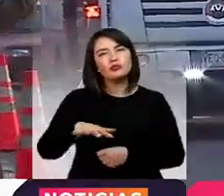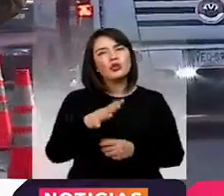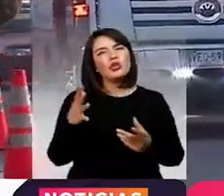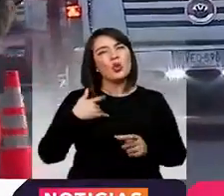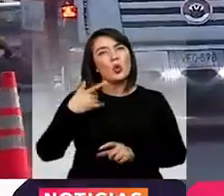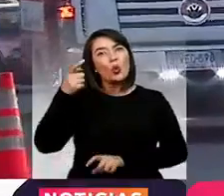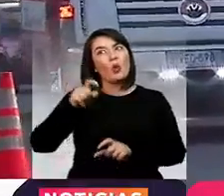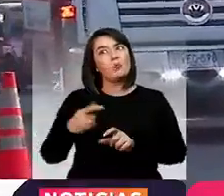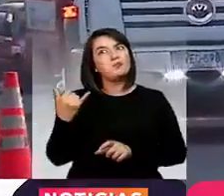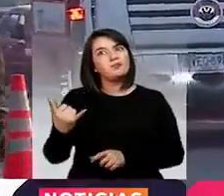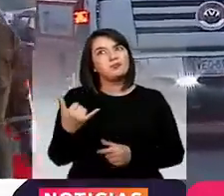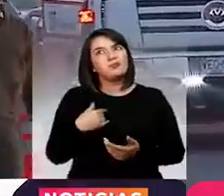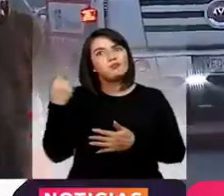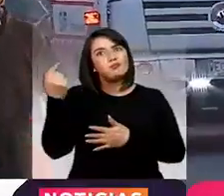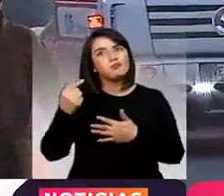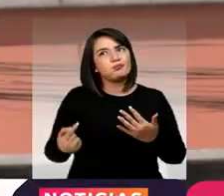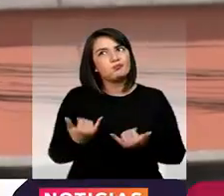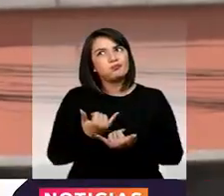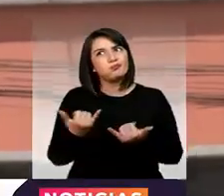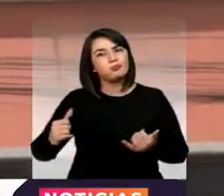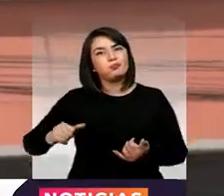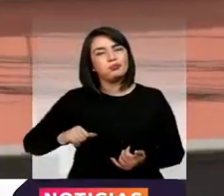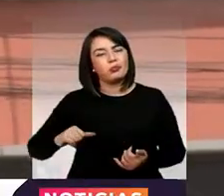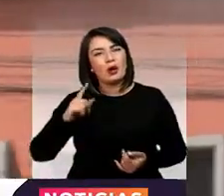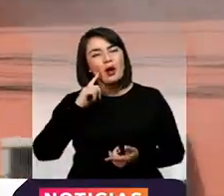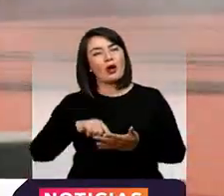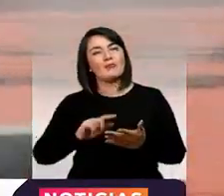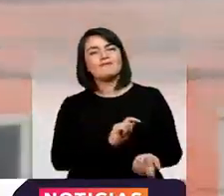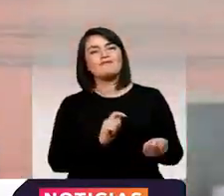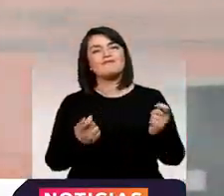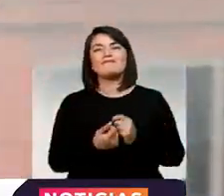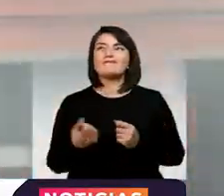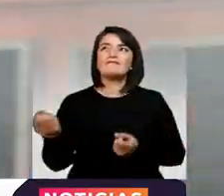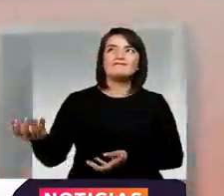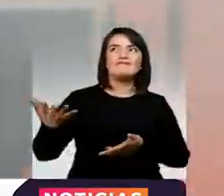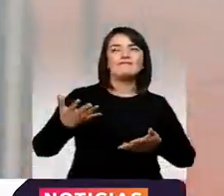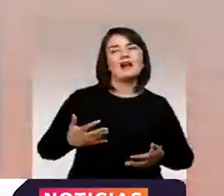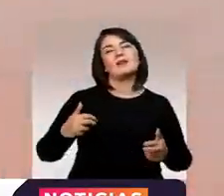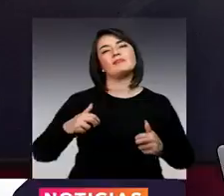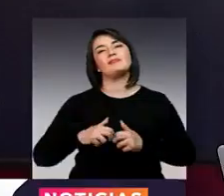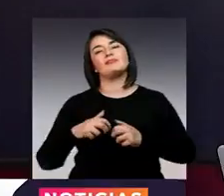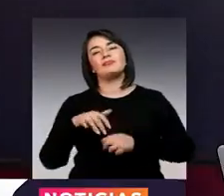reúne todos los elementos necesarios para convertirse en el gran proveedor energético del país.